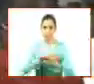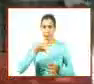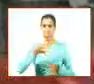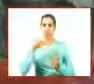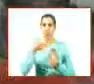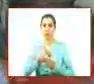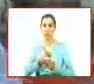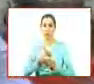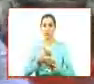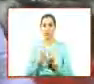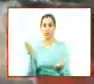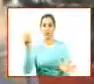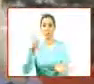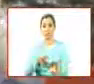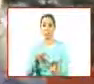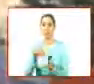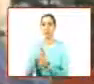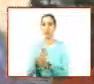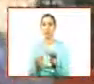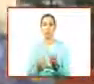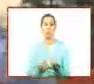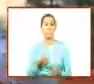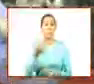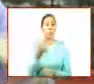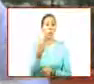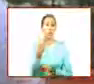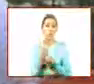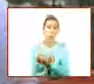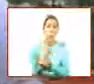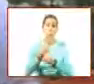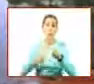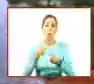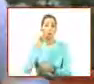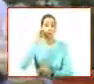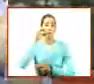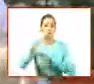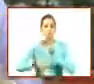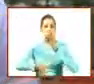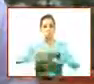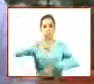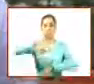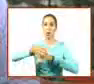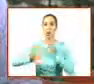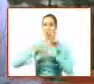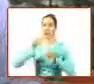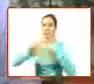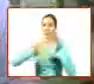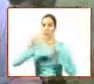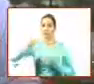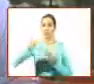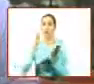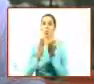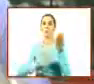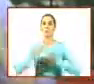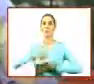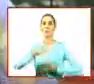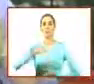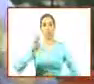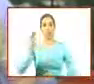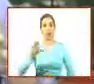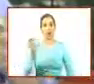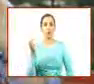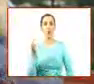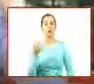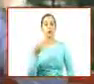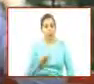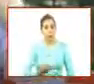propósito de lo que ha sido esta intervención que durante espacio de más de 4 horas y media el profesor Mesaros realizó acá en la Escuela de Planificación en Caracas. Es